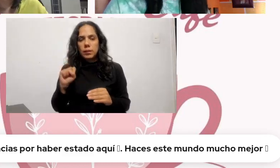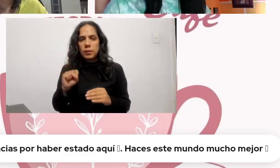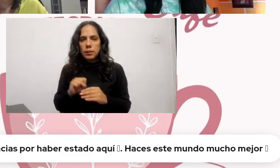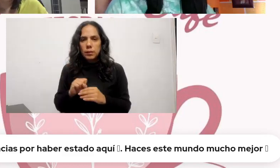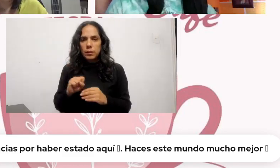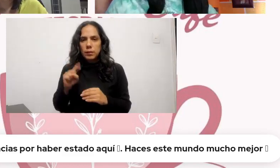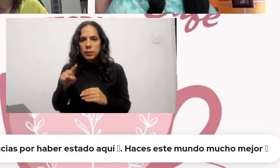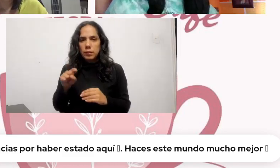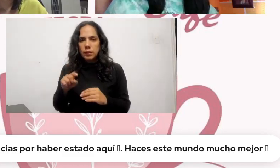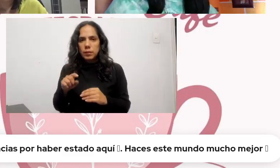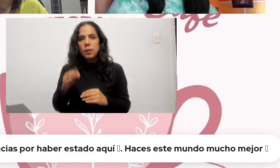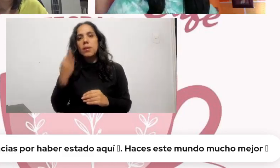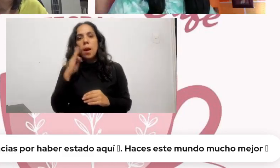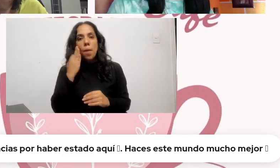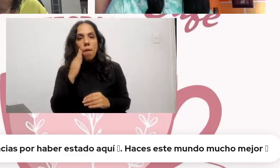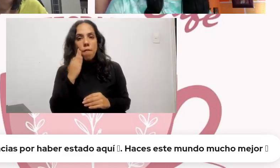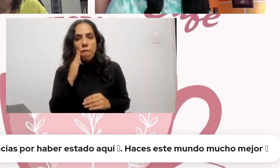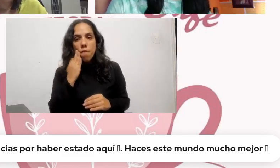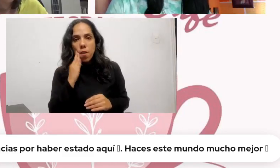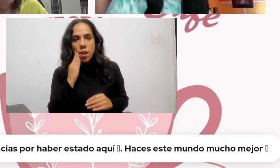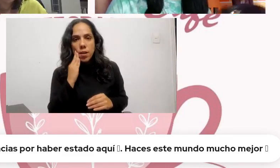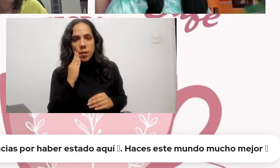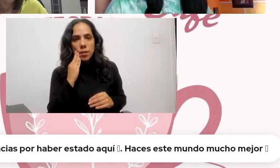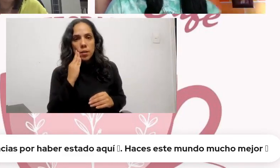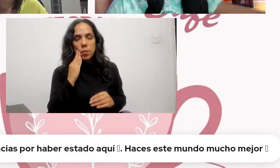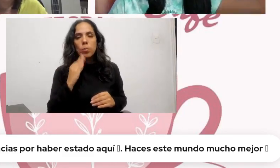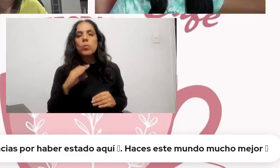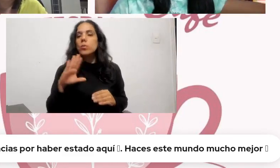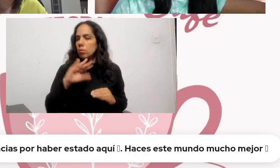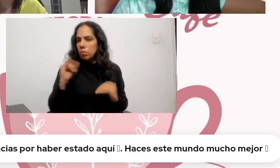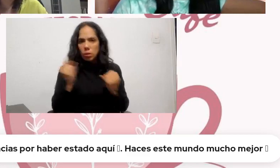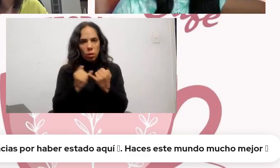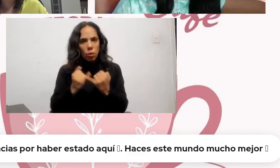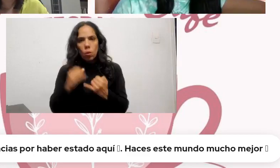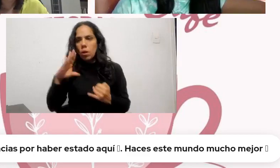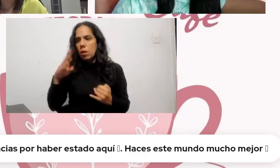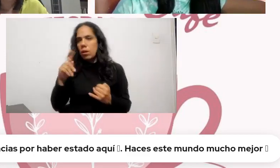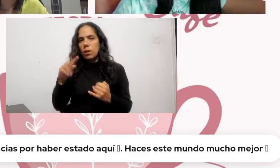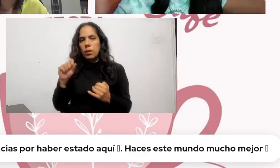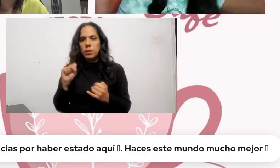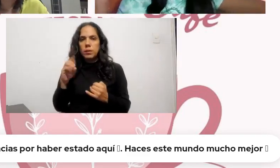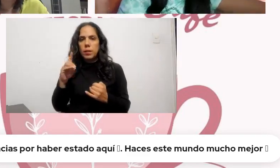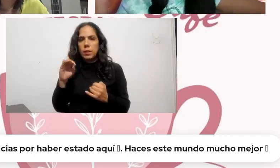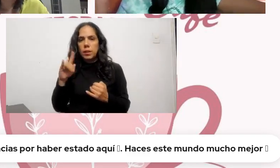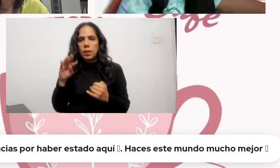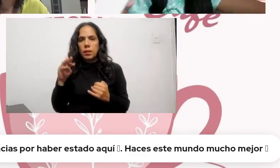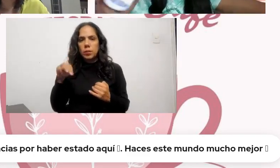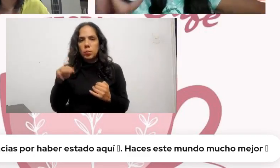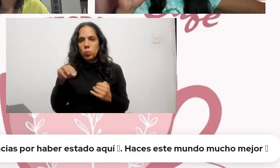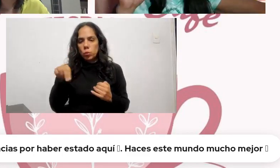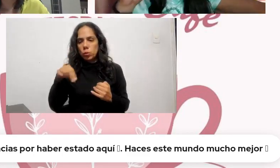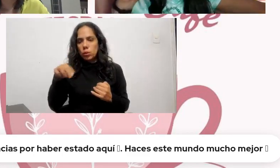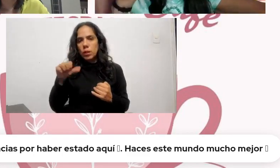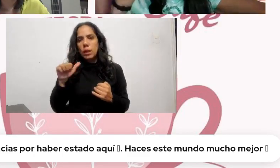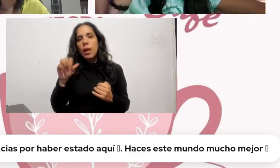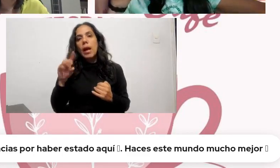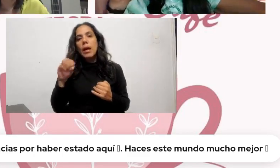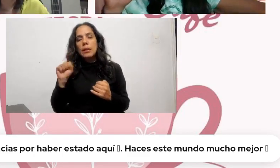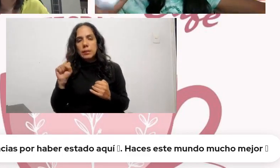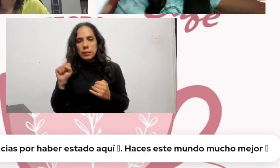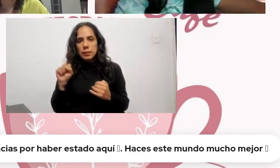en Facebook, Casa de las Muñecas Tiresia AC, así lo encontramos. El teléfono es